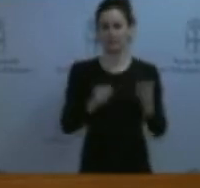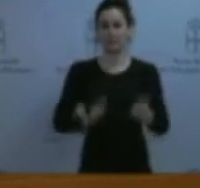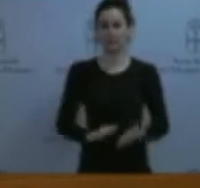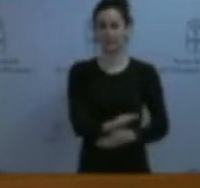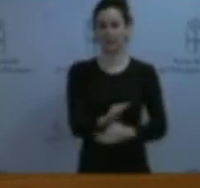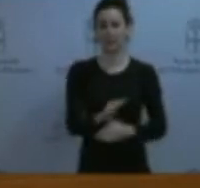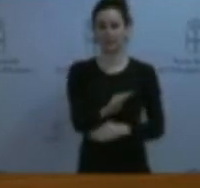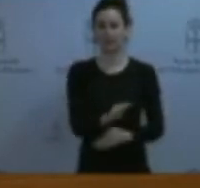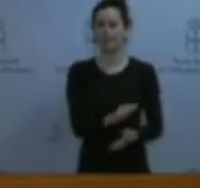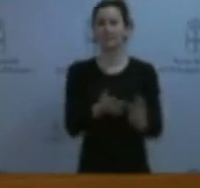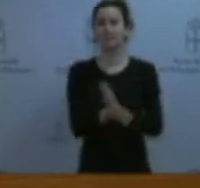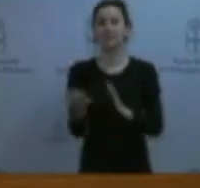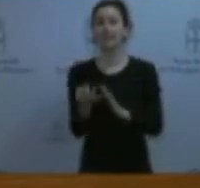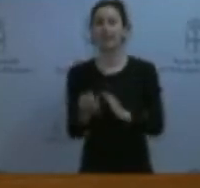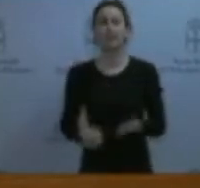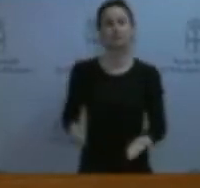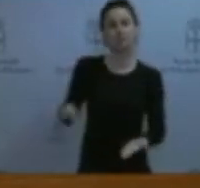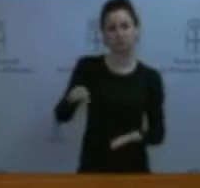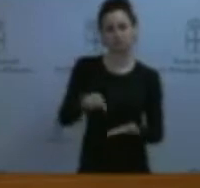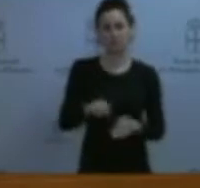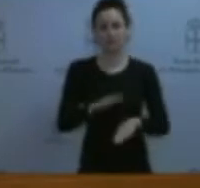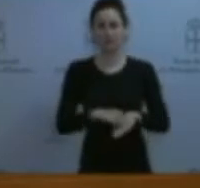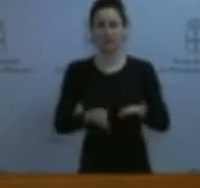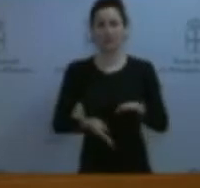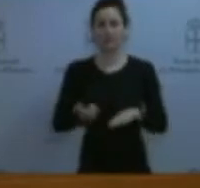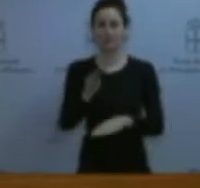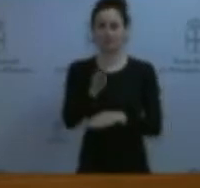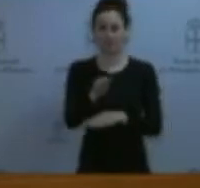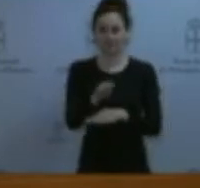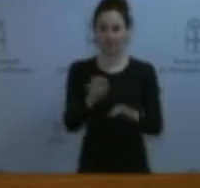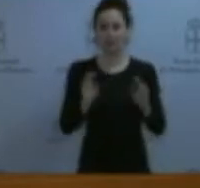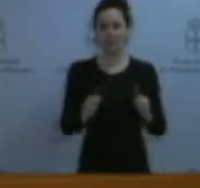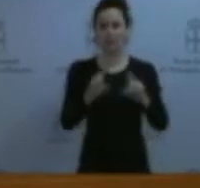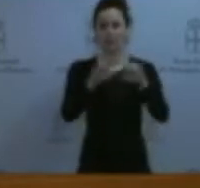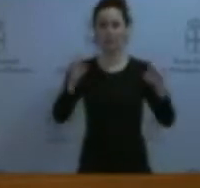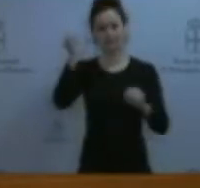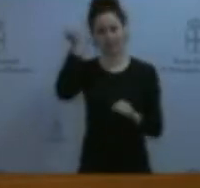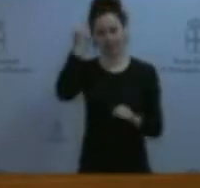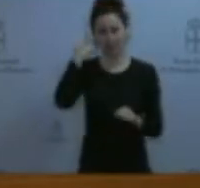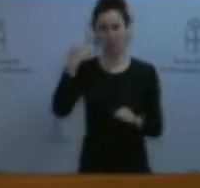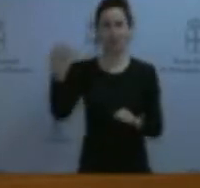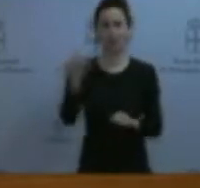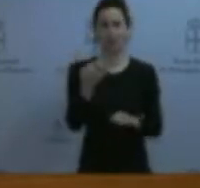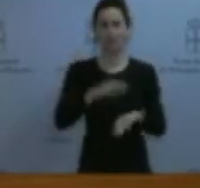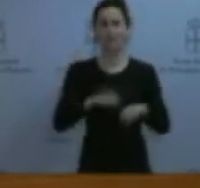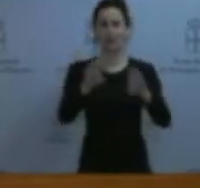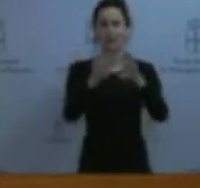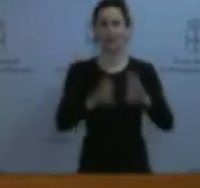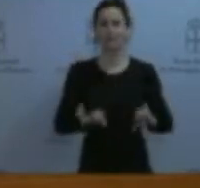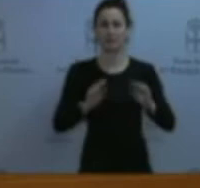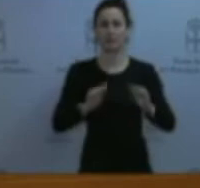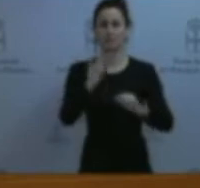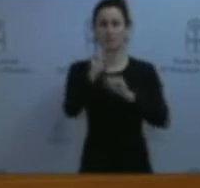Inversiones, exigir inversiones y mantenimiento a la empresa ArcelorMittal y a todas las empresas contaminantes.